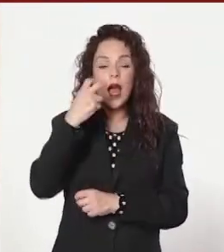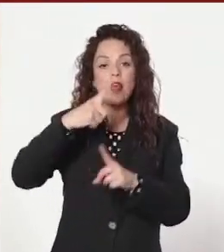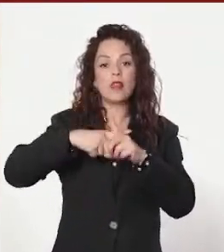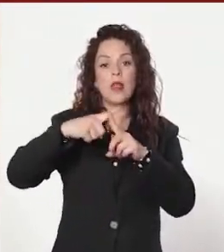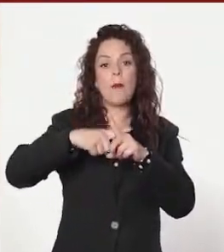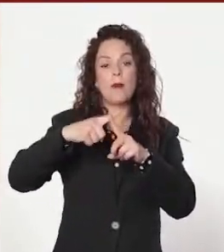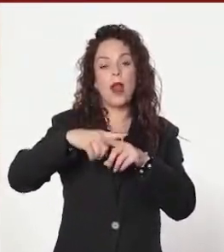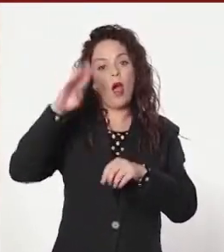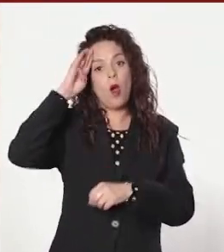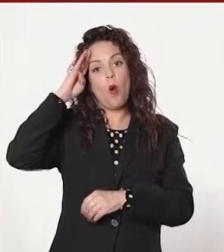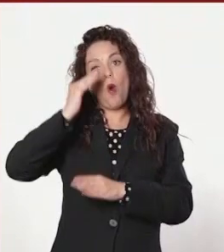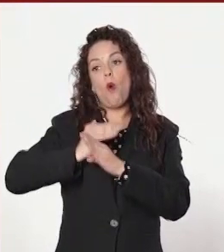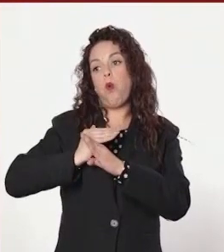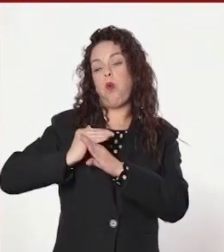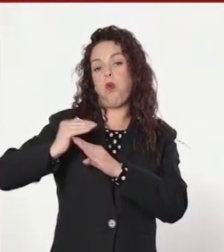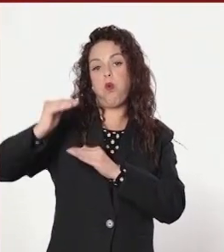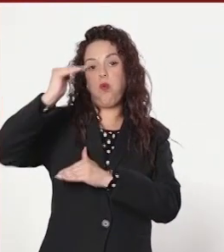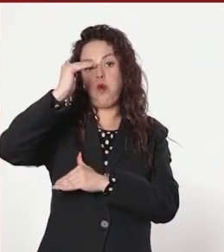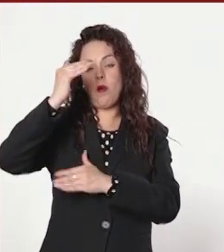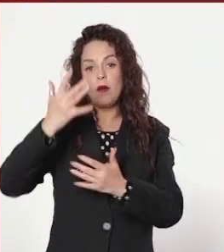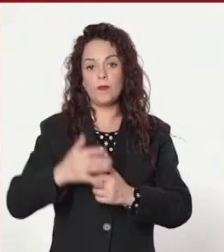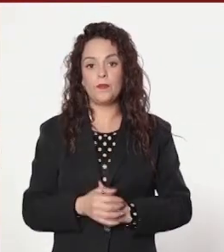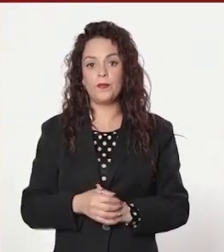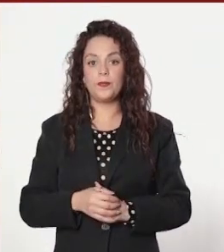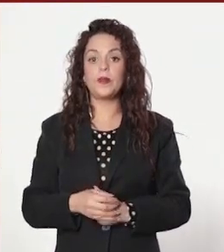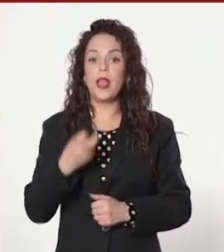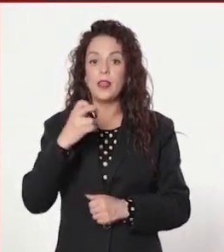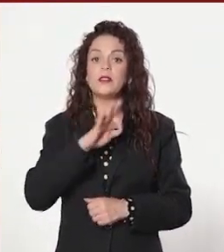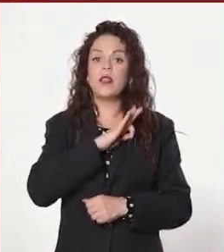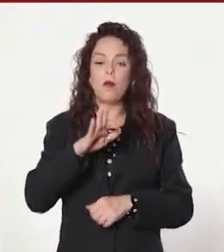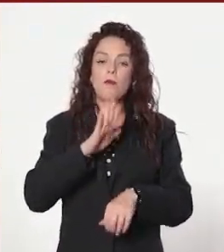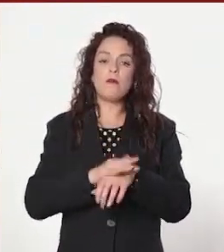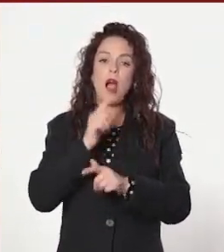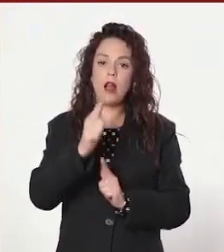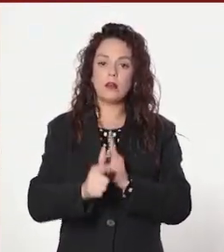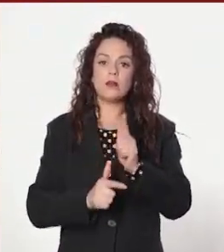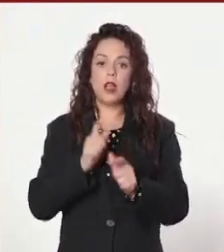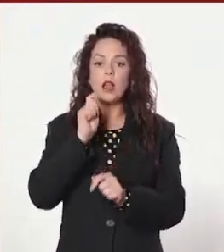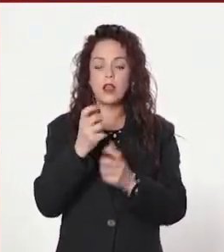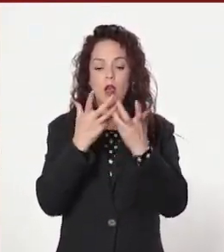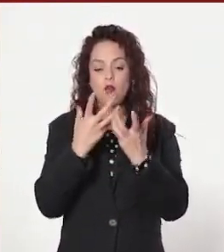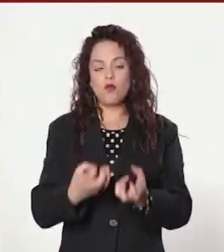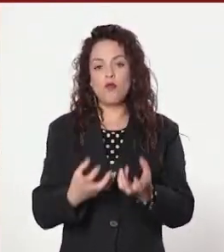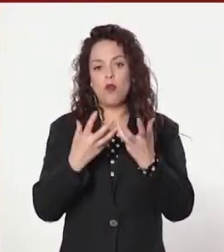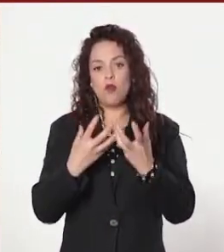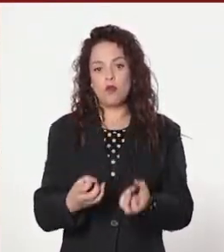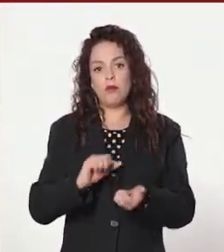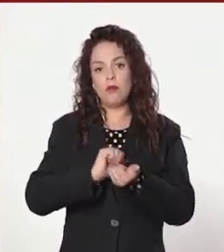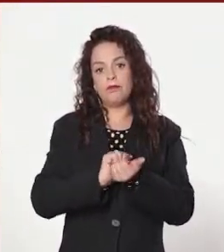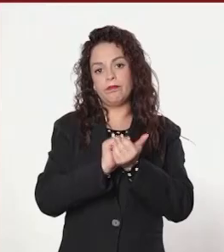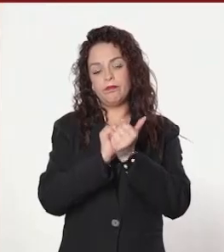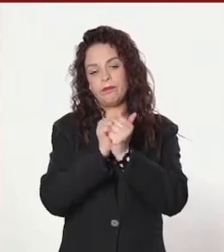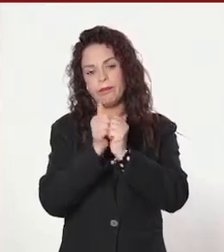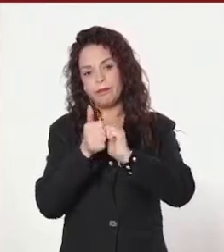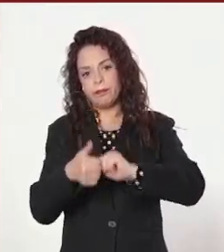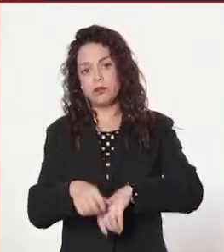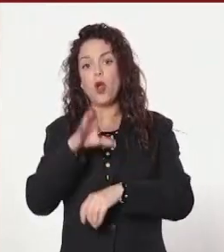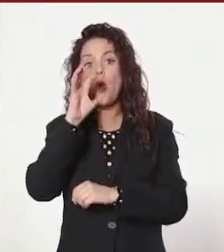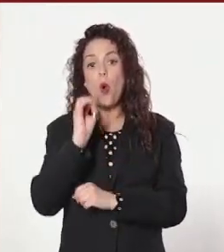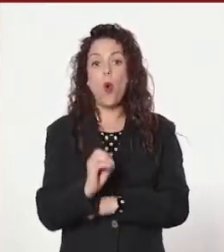exageradamente alta, entonces puede estar también ahí retrasando un poquito la fermentación. o no hiciste caso y le